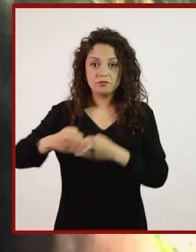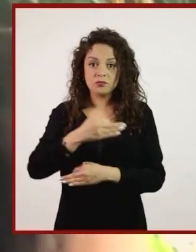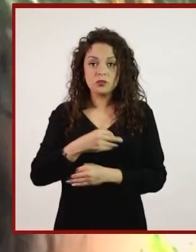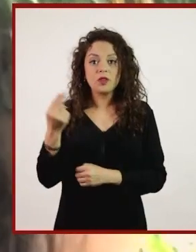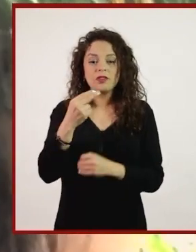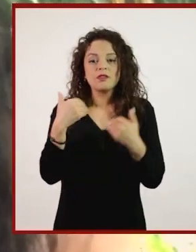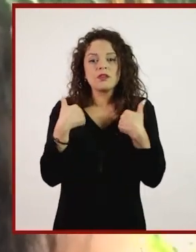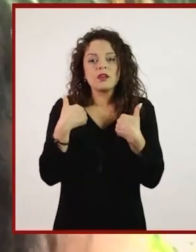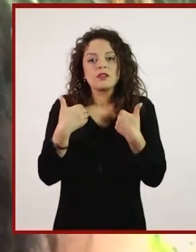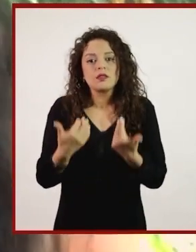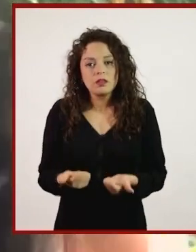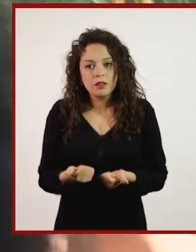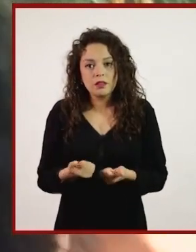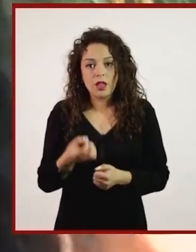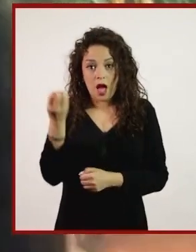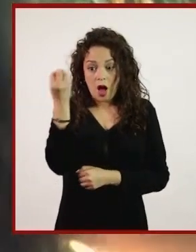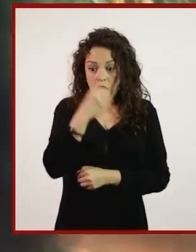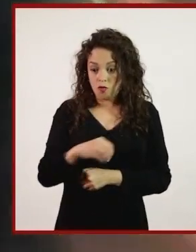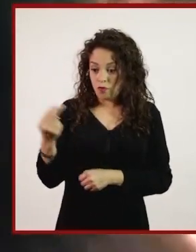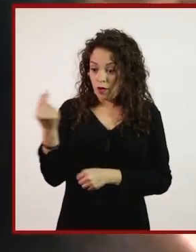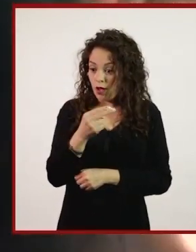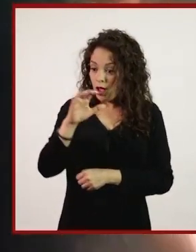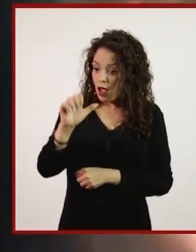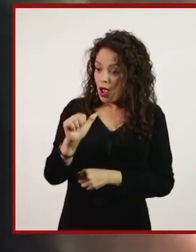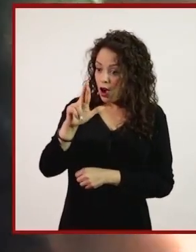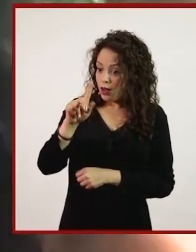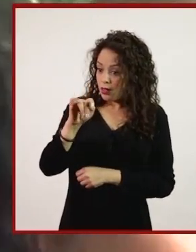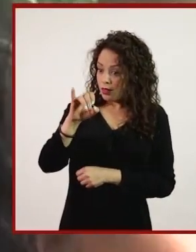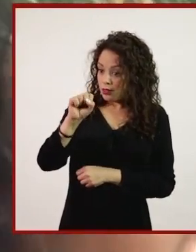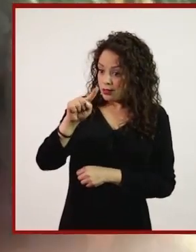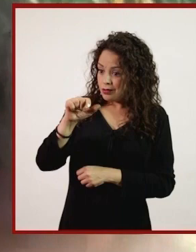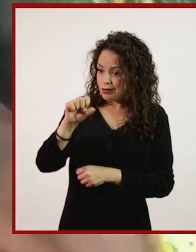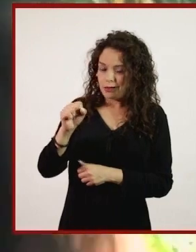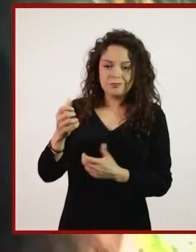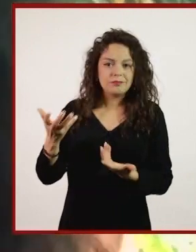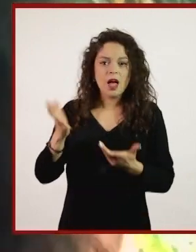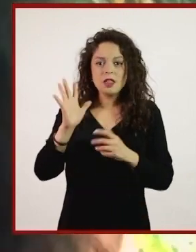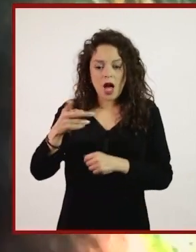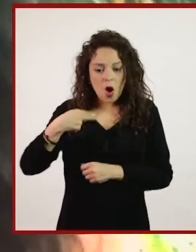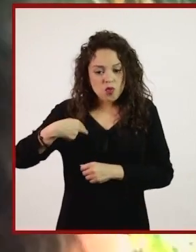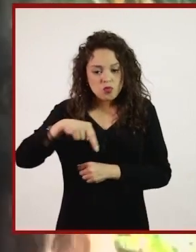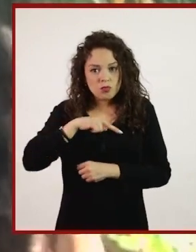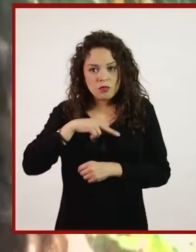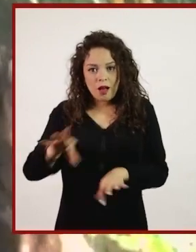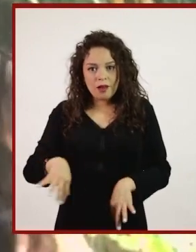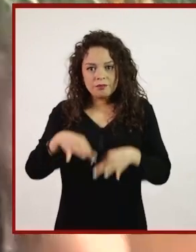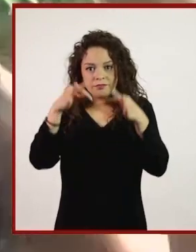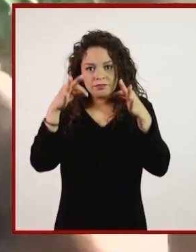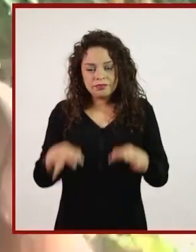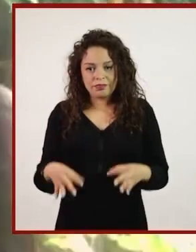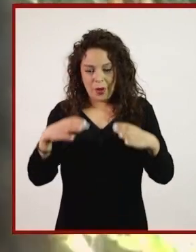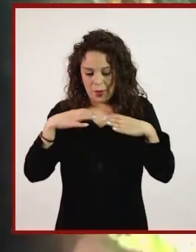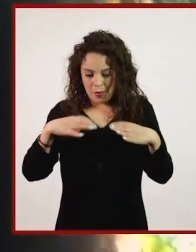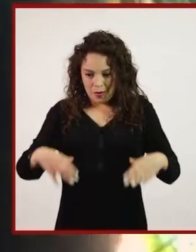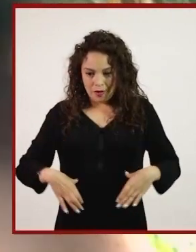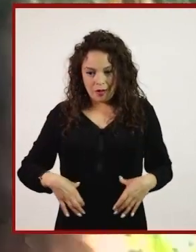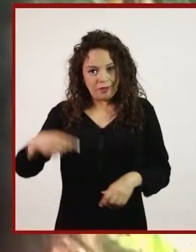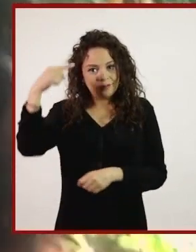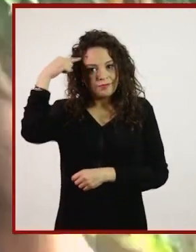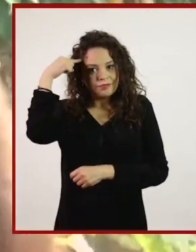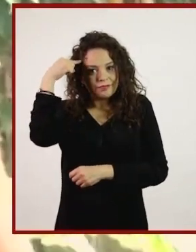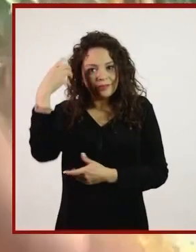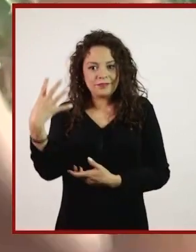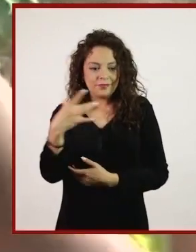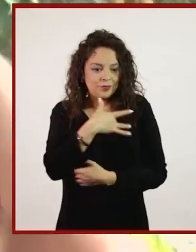arte y eso es lo que tenemos que entender. No necesitamos ser artistas. Claro. Ya somos arte, ¿no? O sea, ya nuestro puro cuerpo es